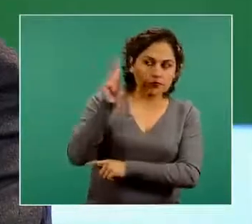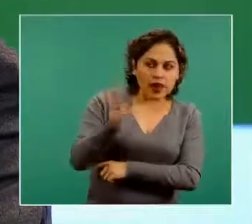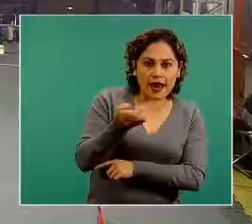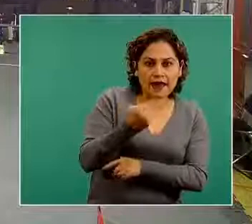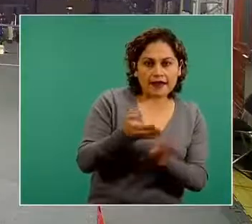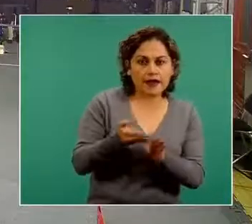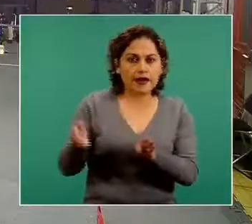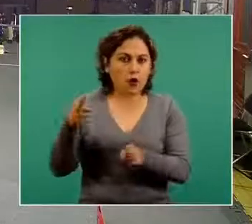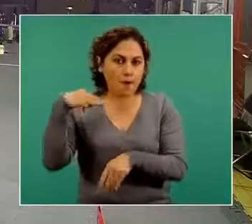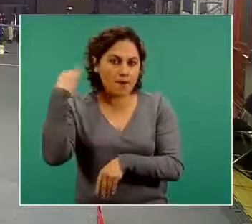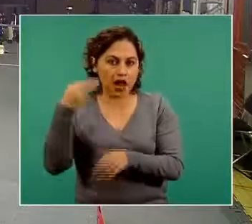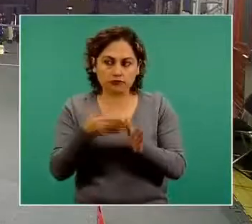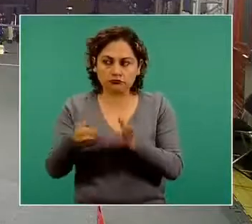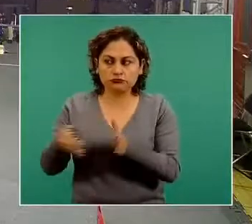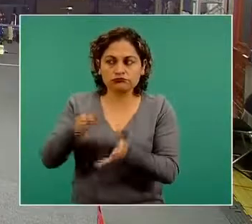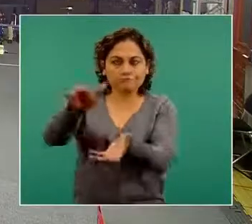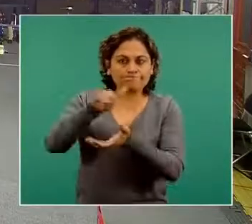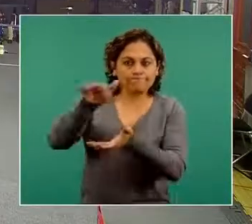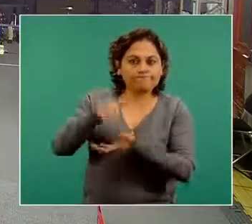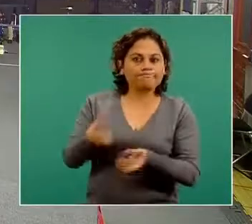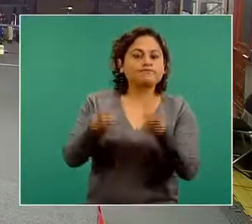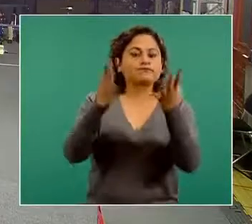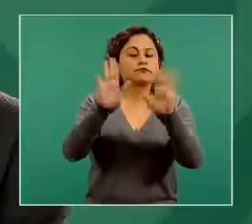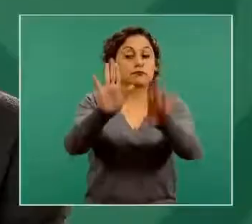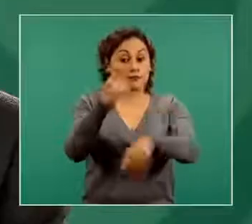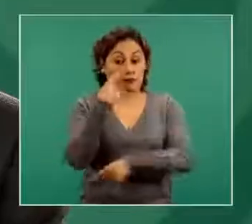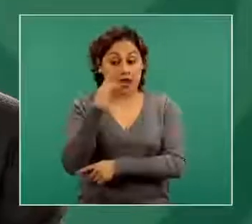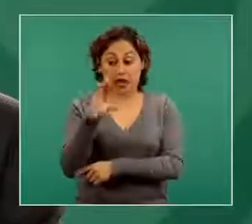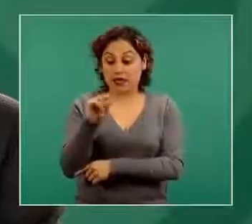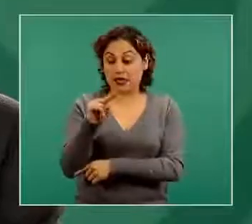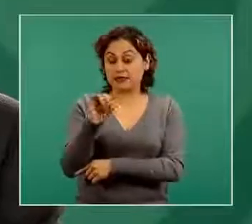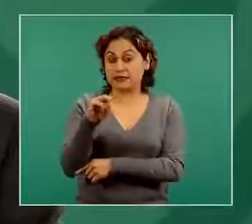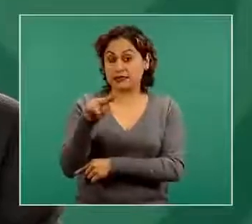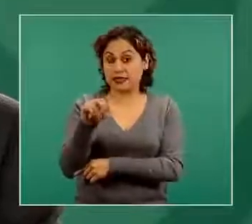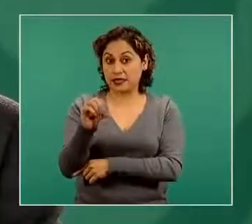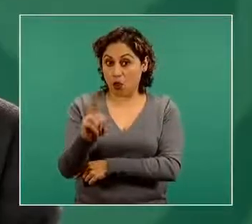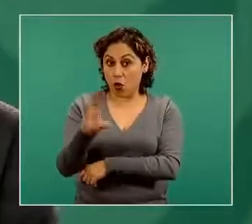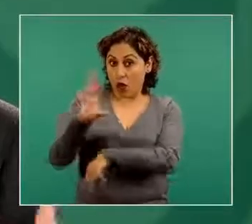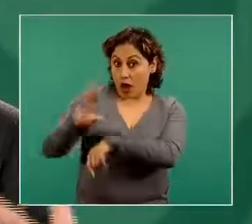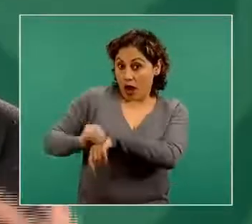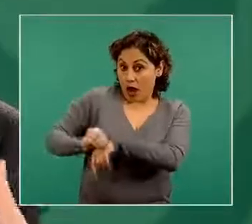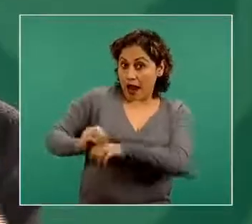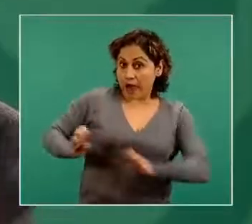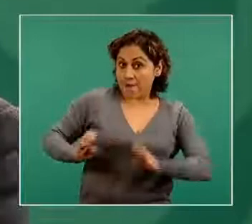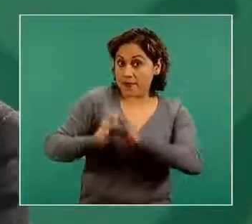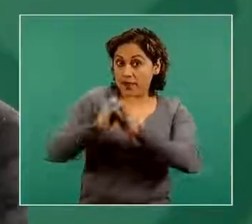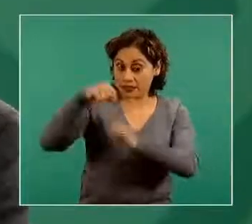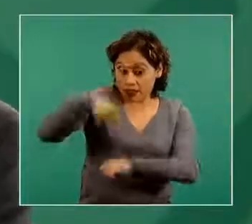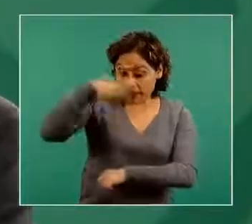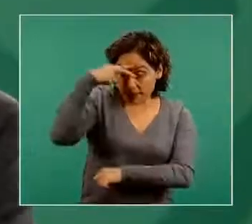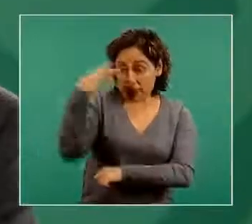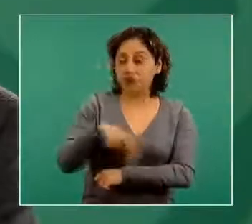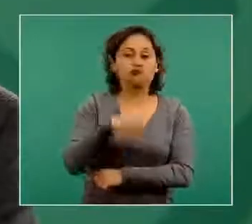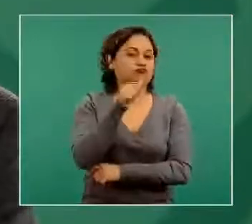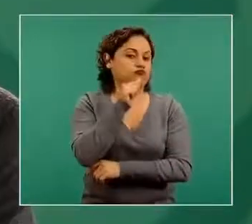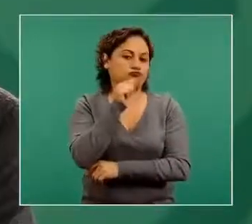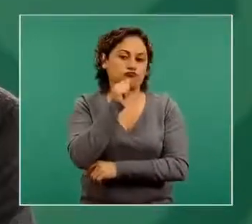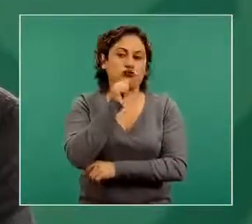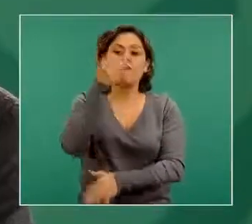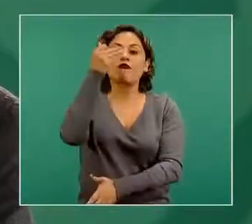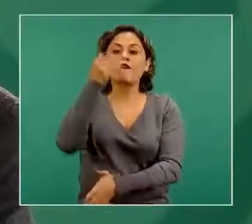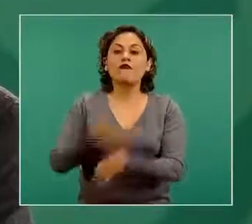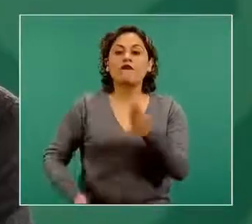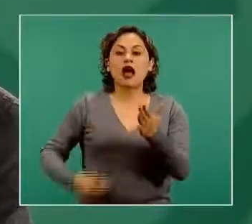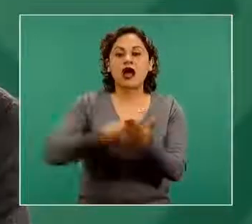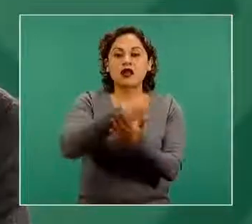marzo. Todavía no. CanSino todavía no tiene autorización de uso de emergencia porque falta completar el expediente por parte de